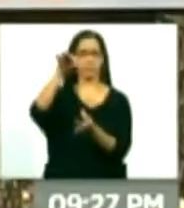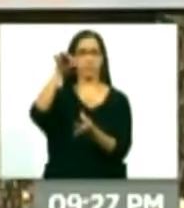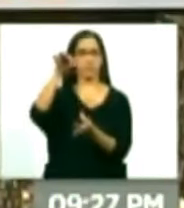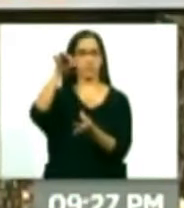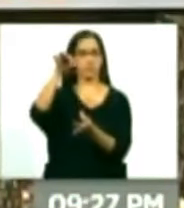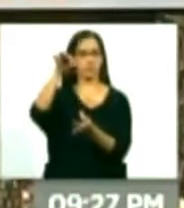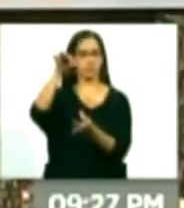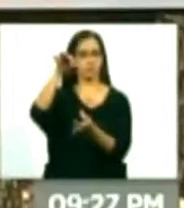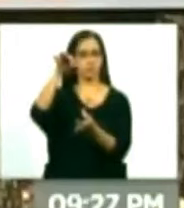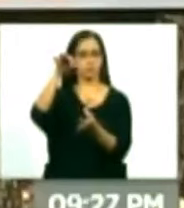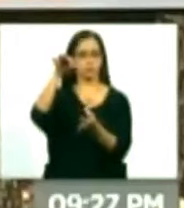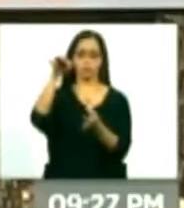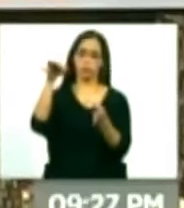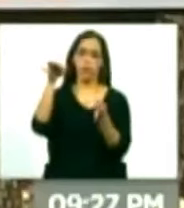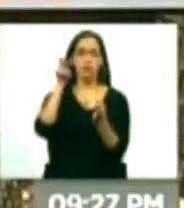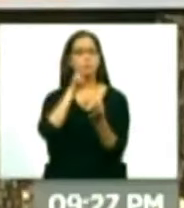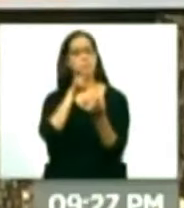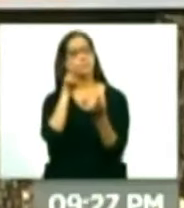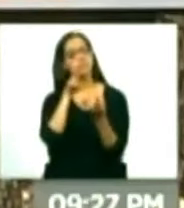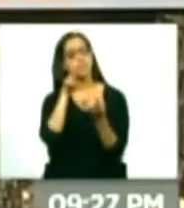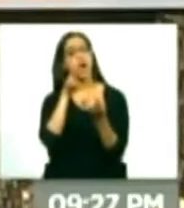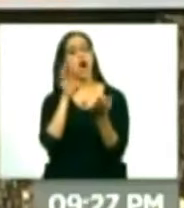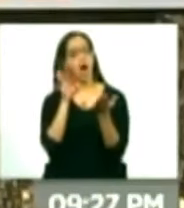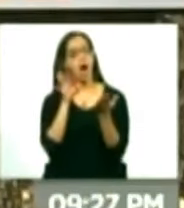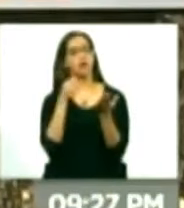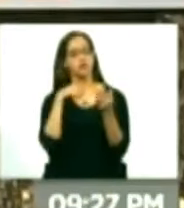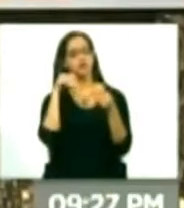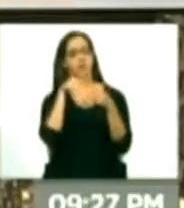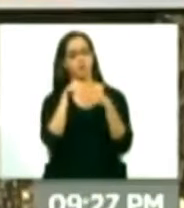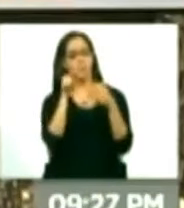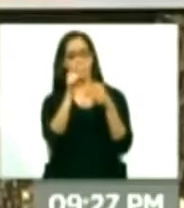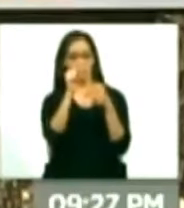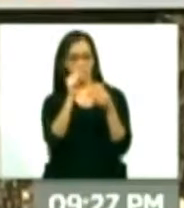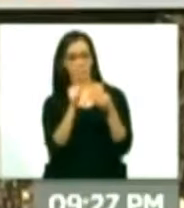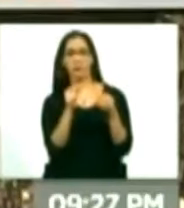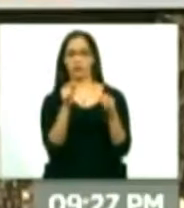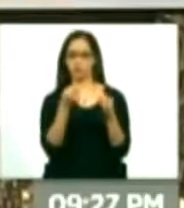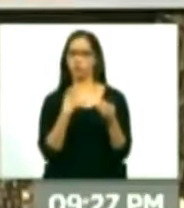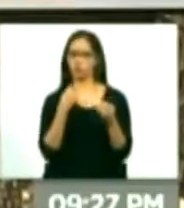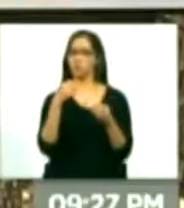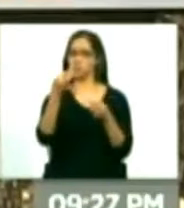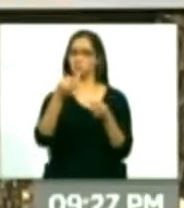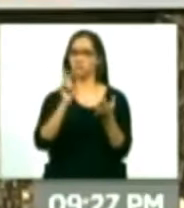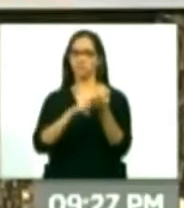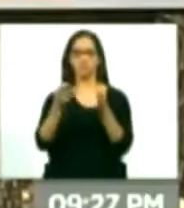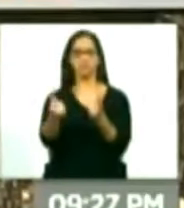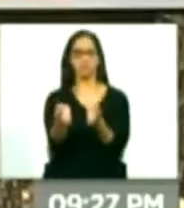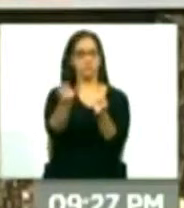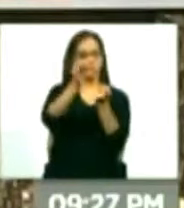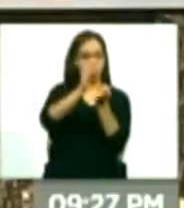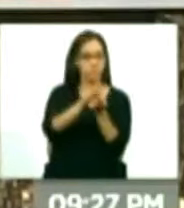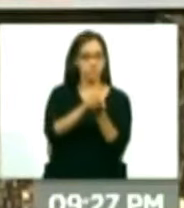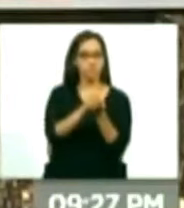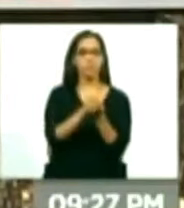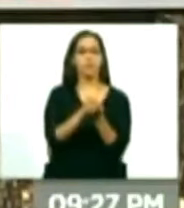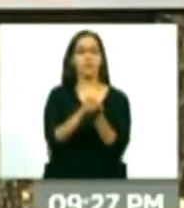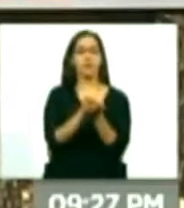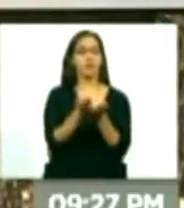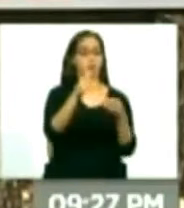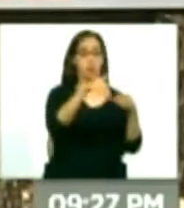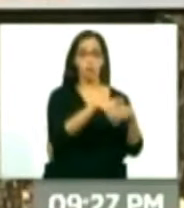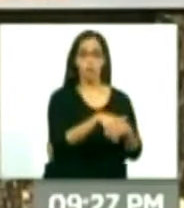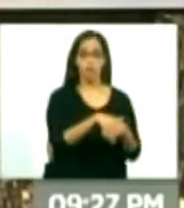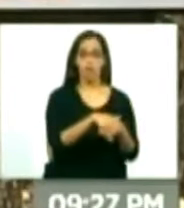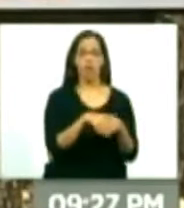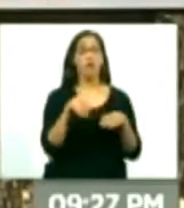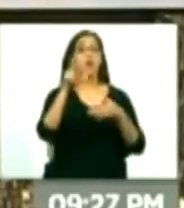el comprobante y usted lo revisa. Ajá, yo voté por aquí, papá, estos son los que yo voté. Si usted lo hace así, votará por la